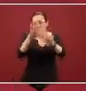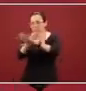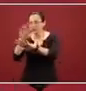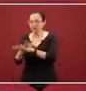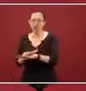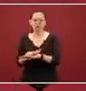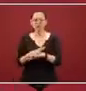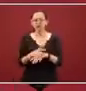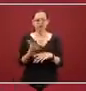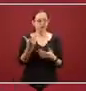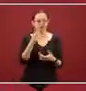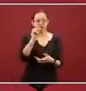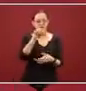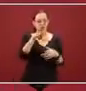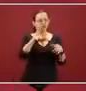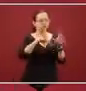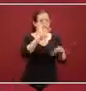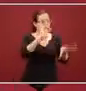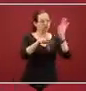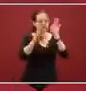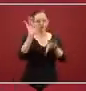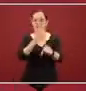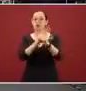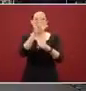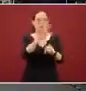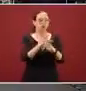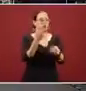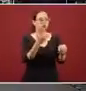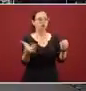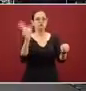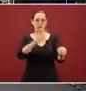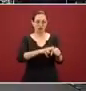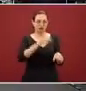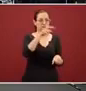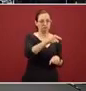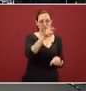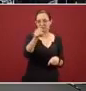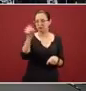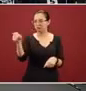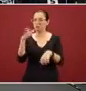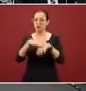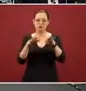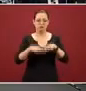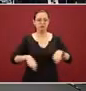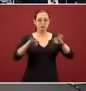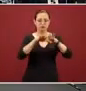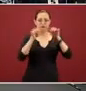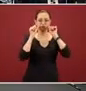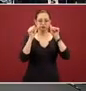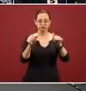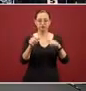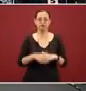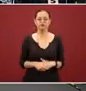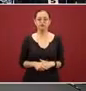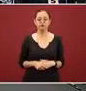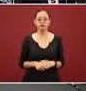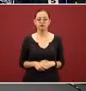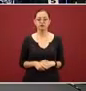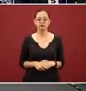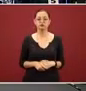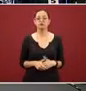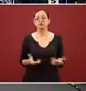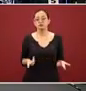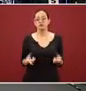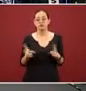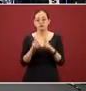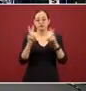integral se consideran para estas atenciones prioritarias. Y regresando al tema de gobernadores